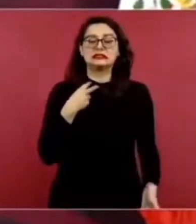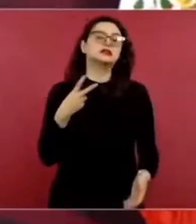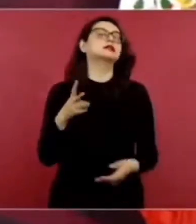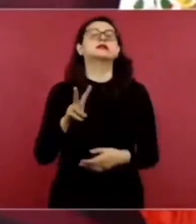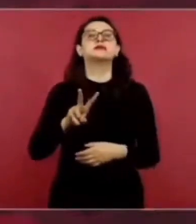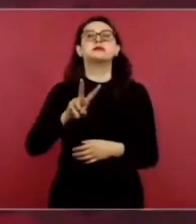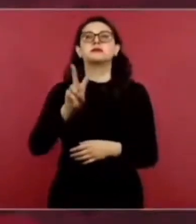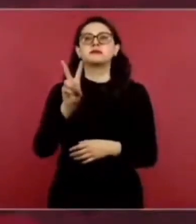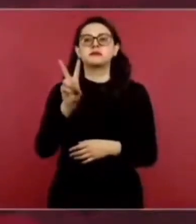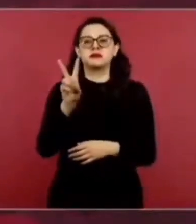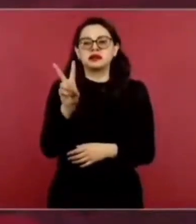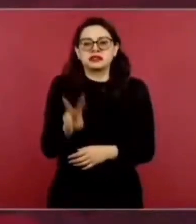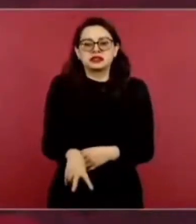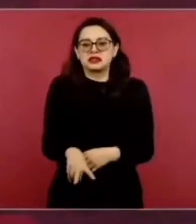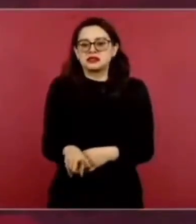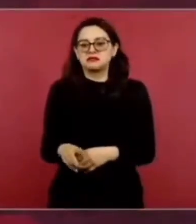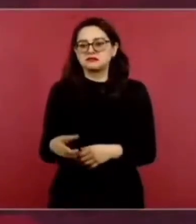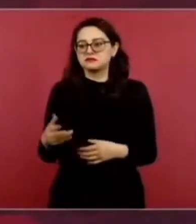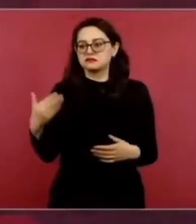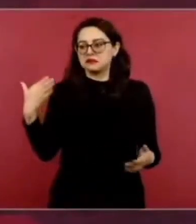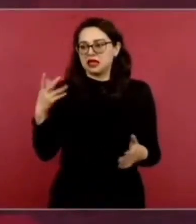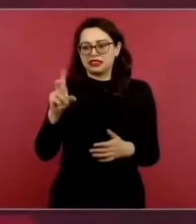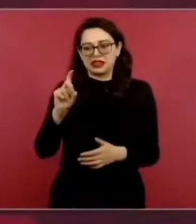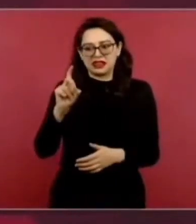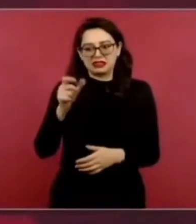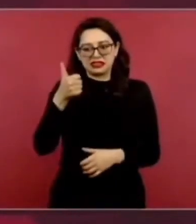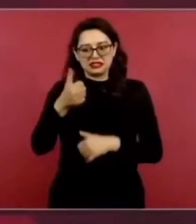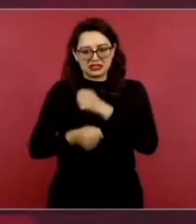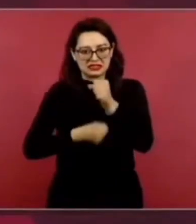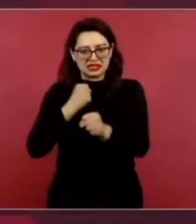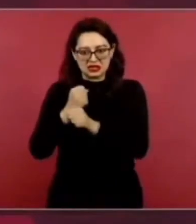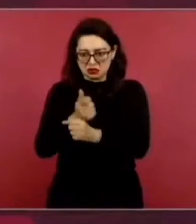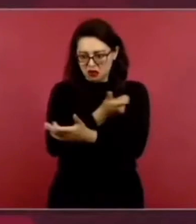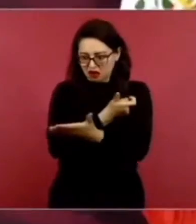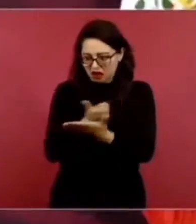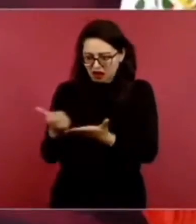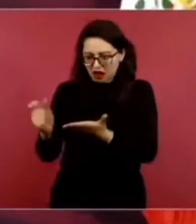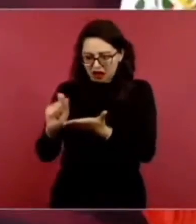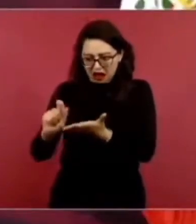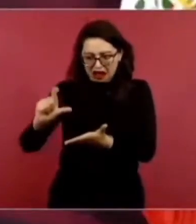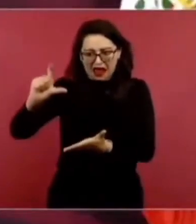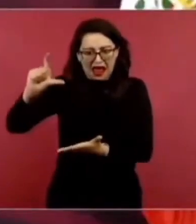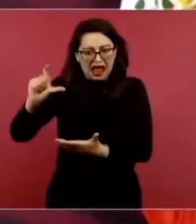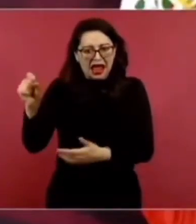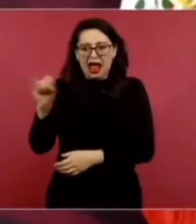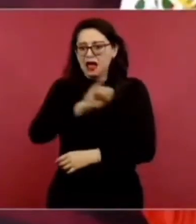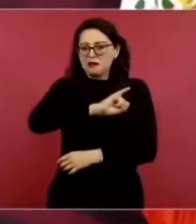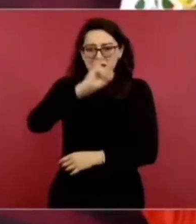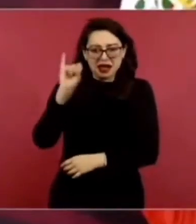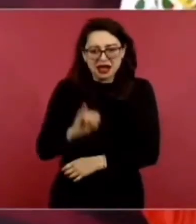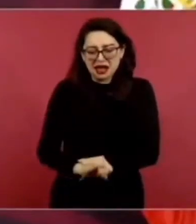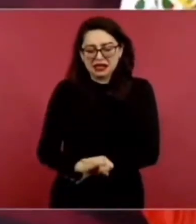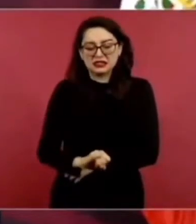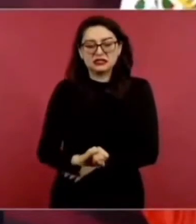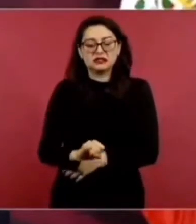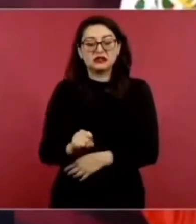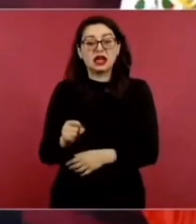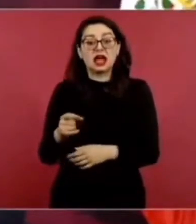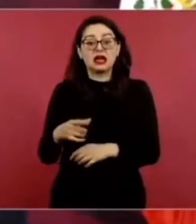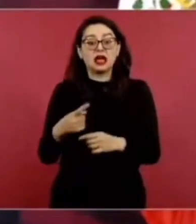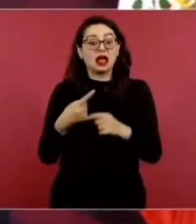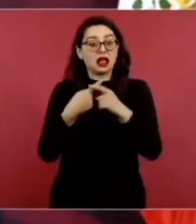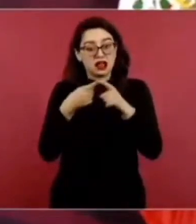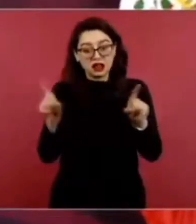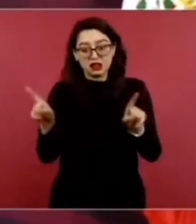Nunca hubo aumento de salario en términos reales. Al contrario, el salario